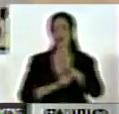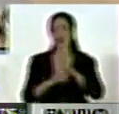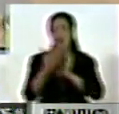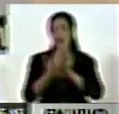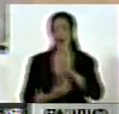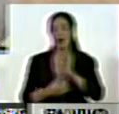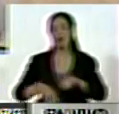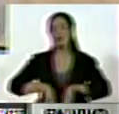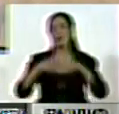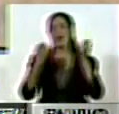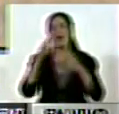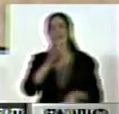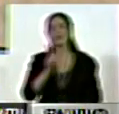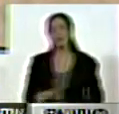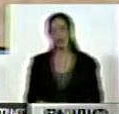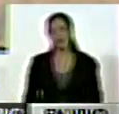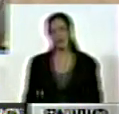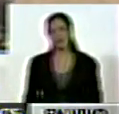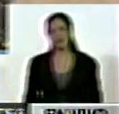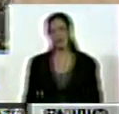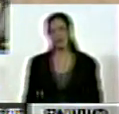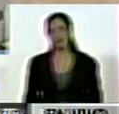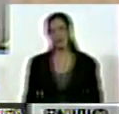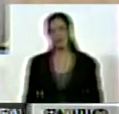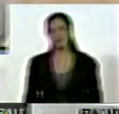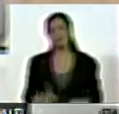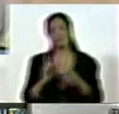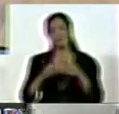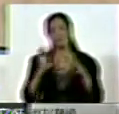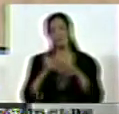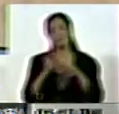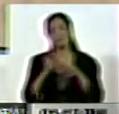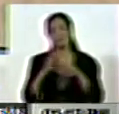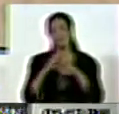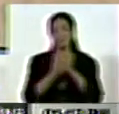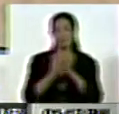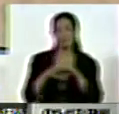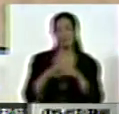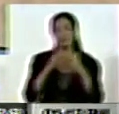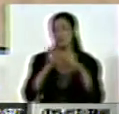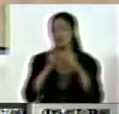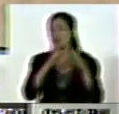en Venezuela. Y sus vinculaciones con la mafia mayamera,